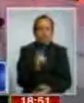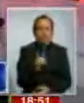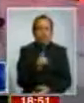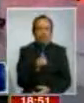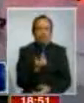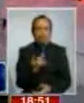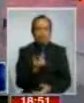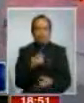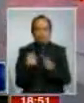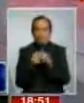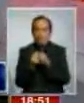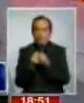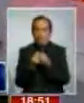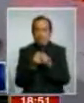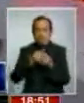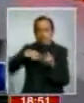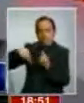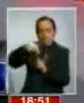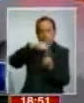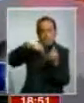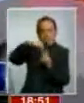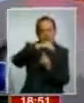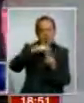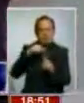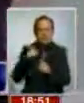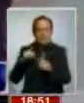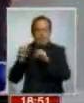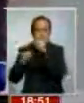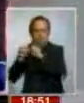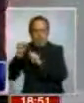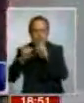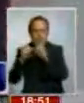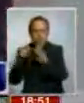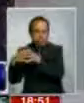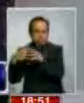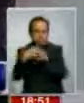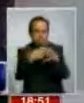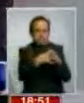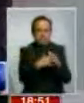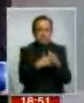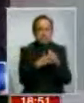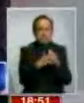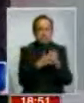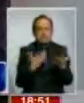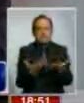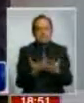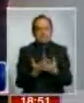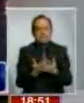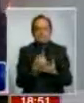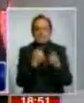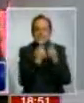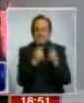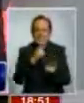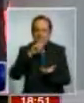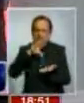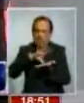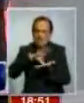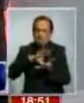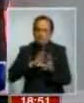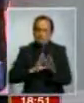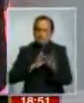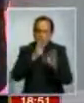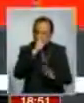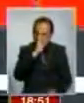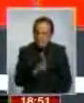que se mueven en el tablao según las palmitas. Los países serios necesitan partidos políticos. ¿No le gustan los